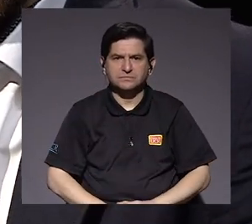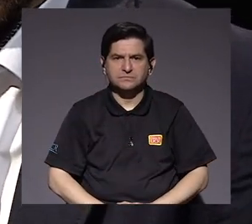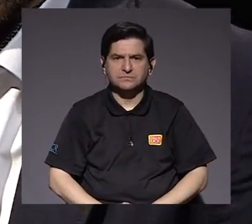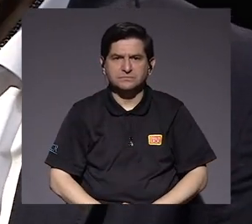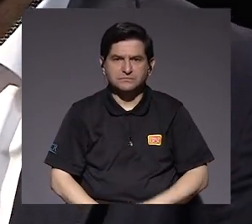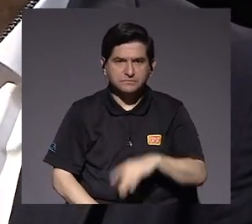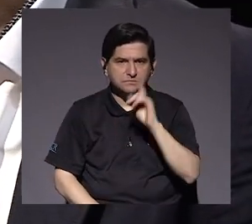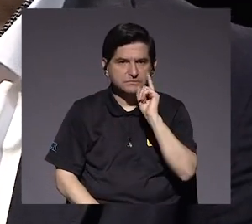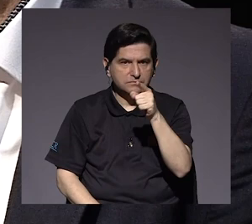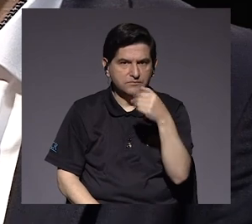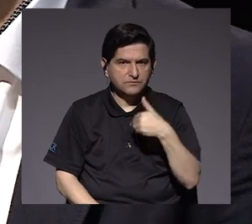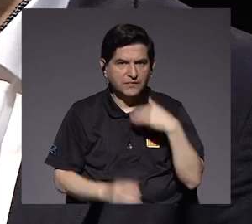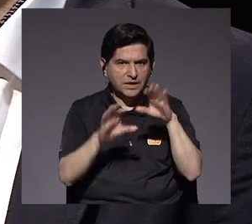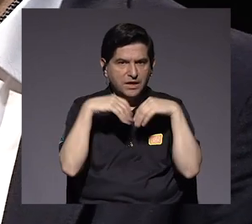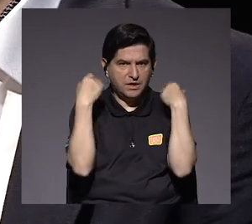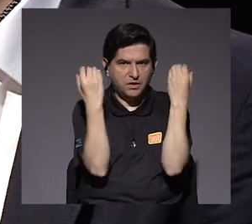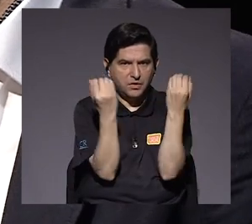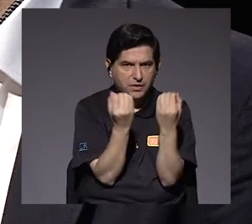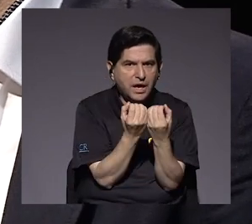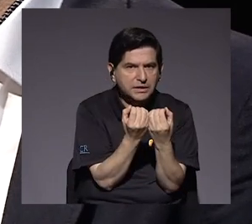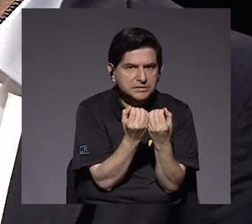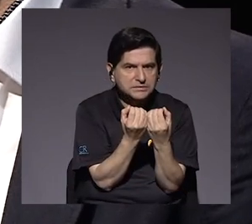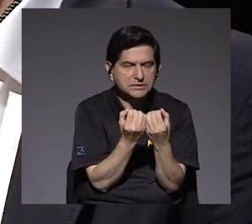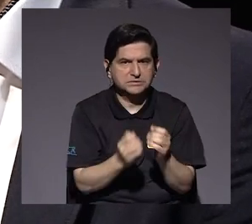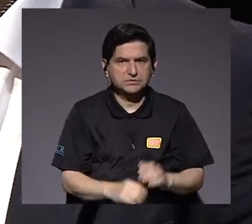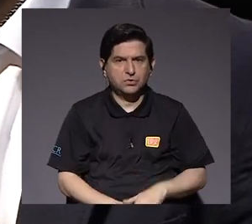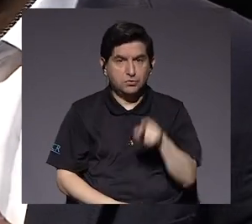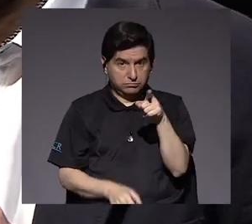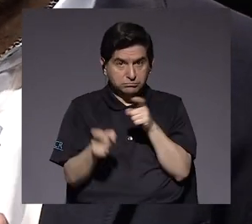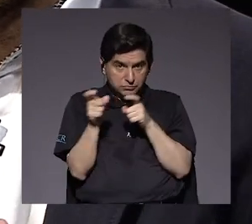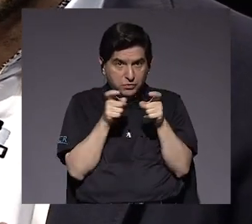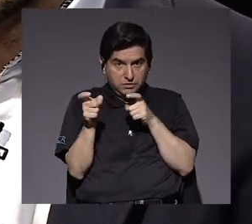Cuando tenés una organización a tu mando,